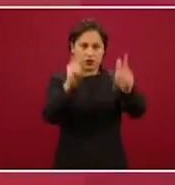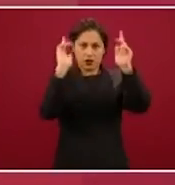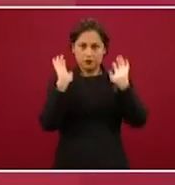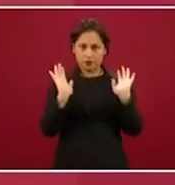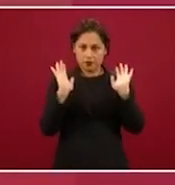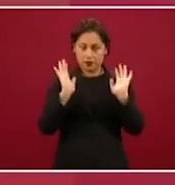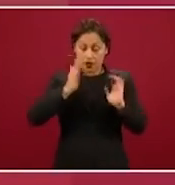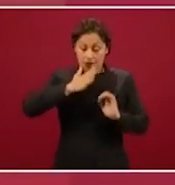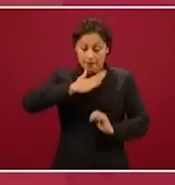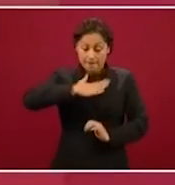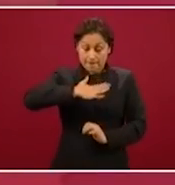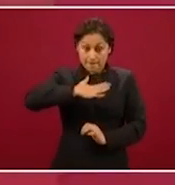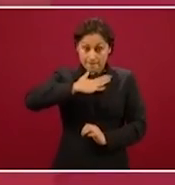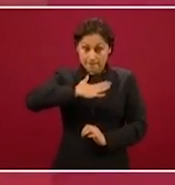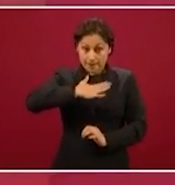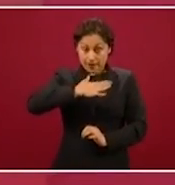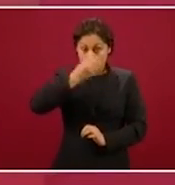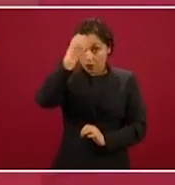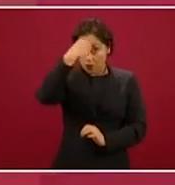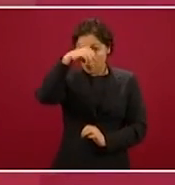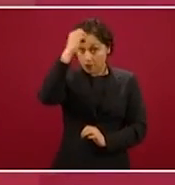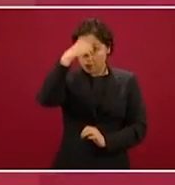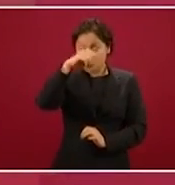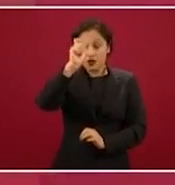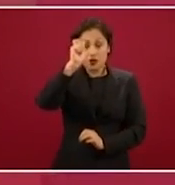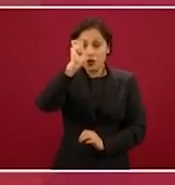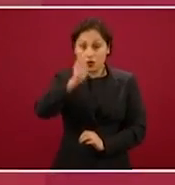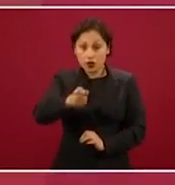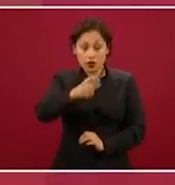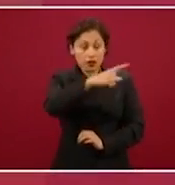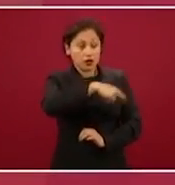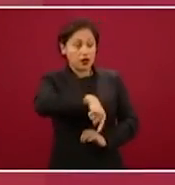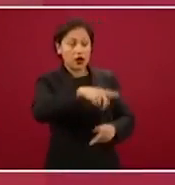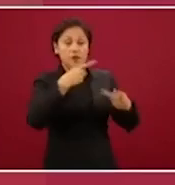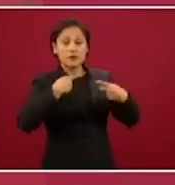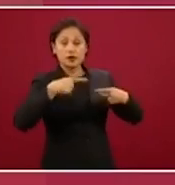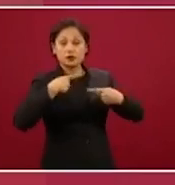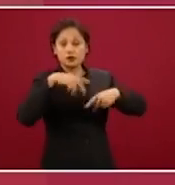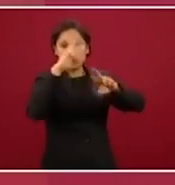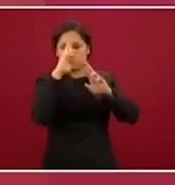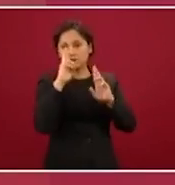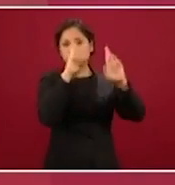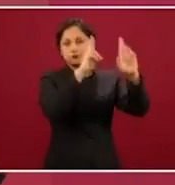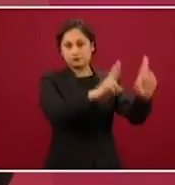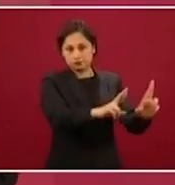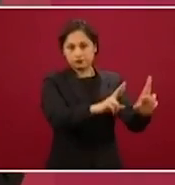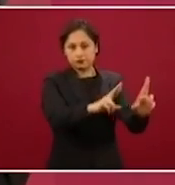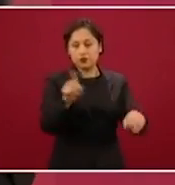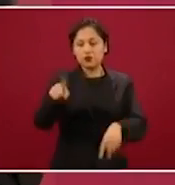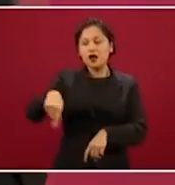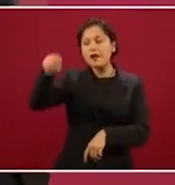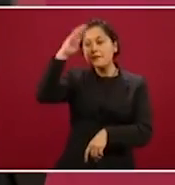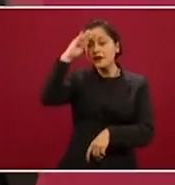No le faltemos el respeto a la gente. El pueblo no es tonto. Tonto es el que piensa que el pueblo es tonto.